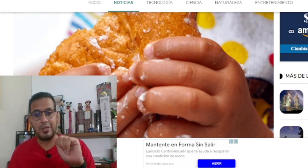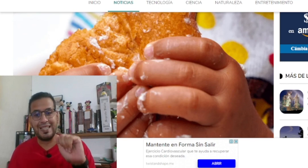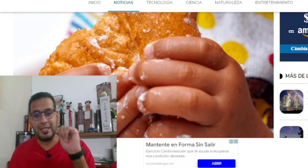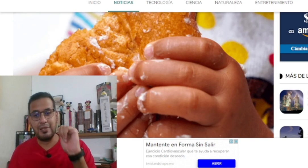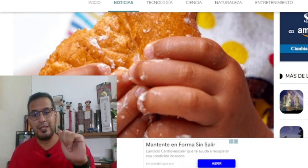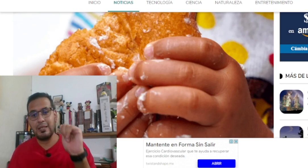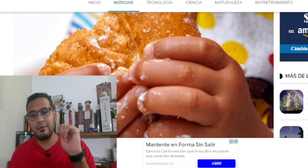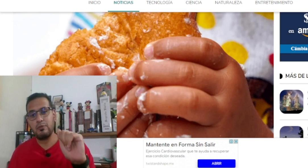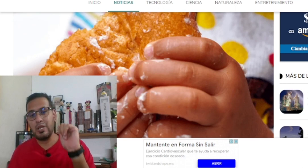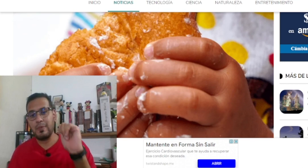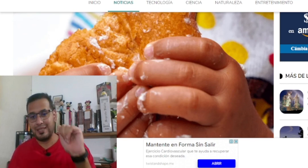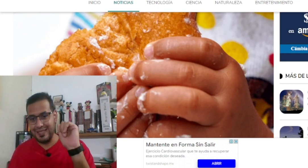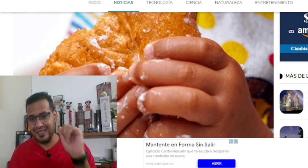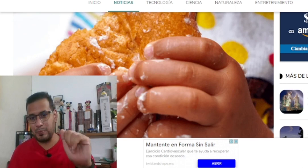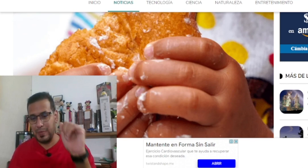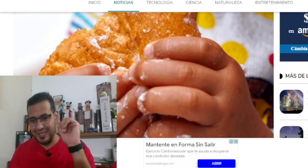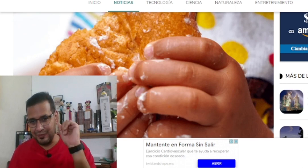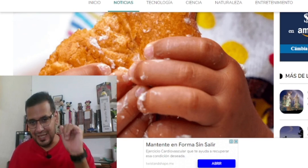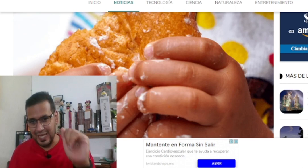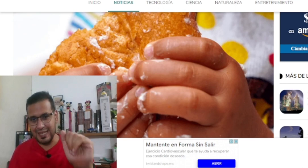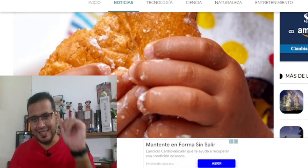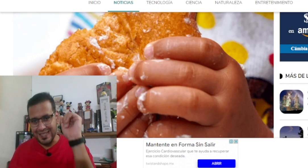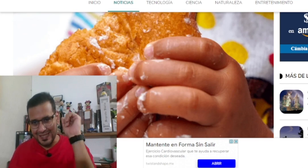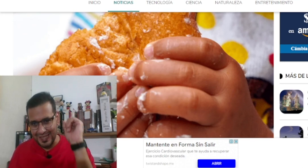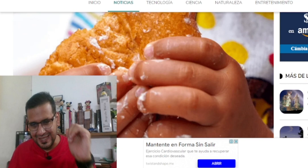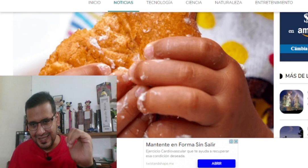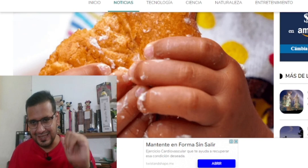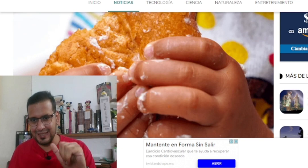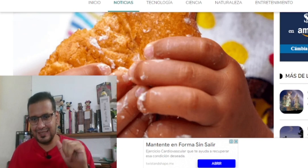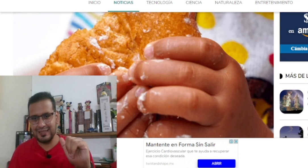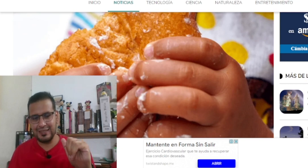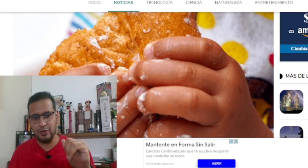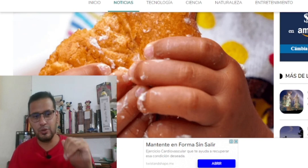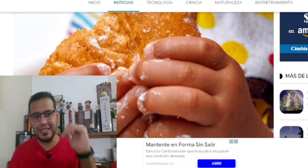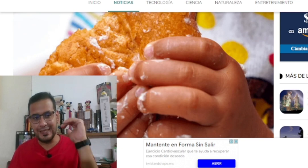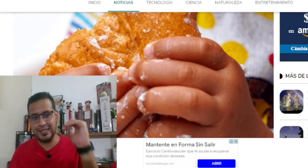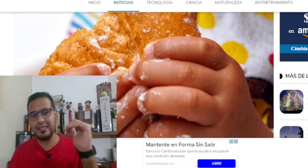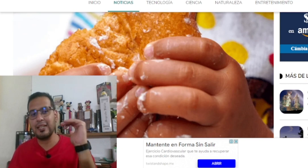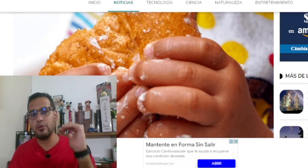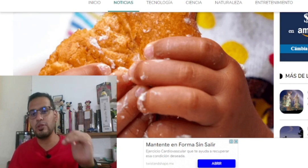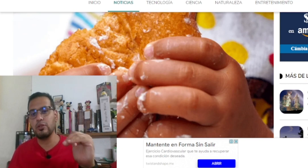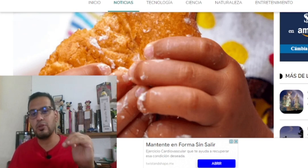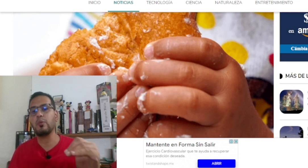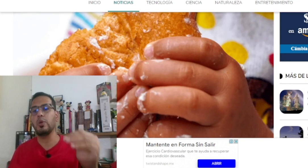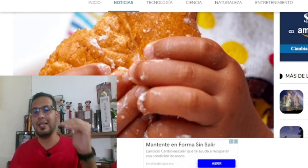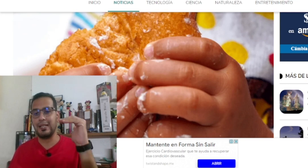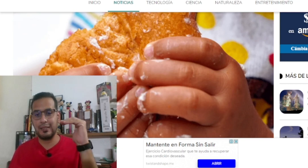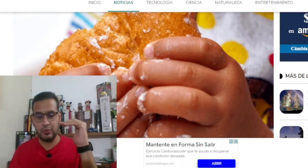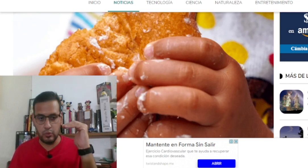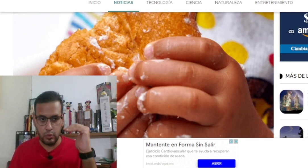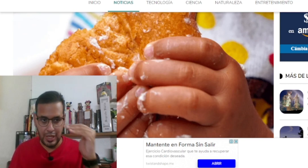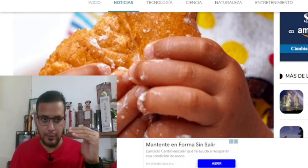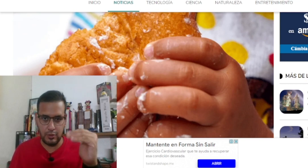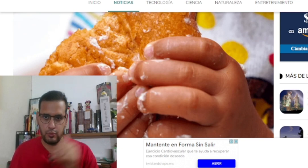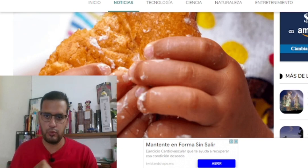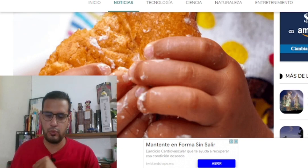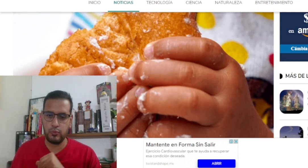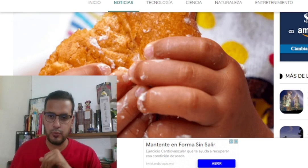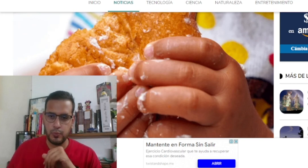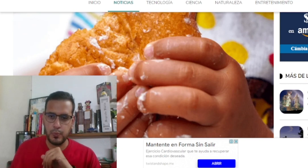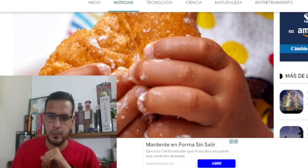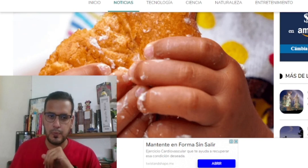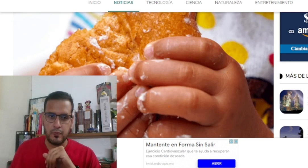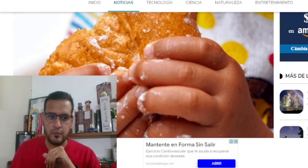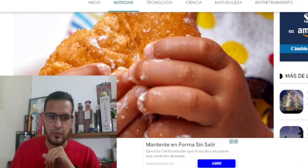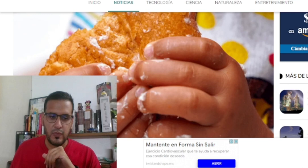digo que debería haber una materia especificada desde el kinder donde enseñan a los niños a cuidar sus hábitos.